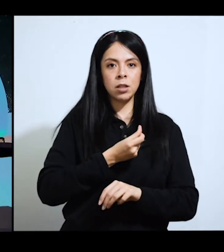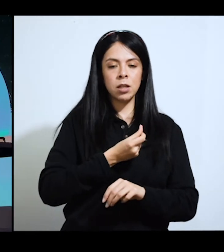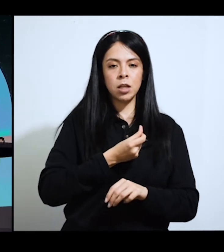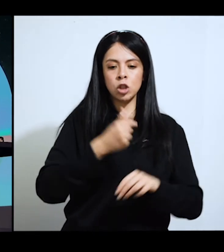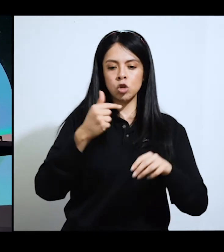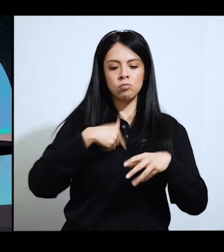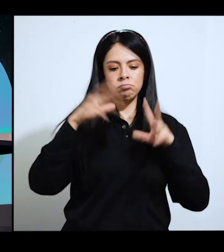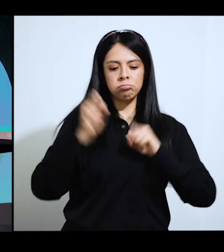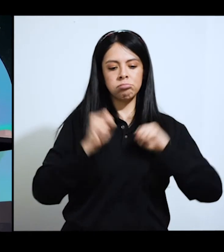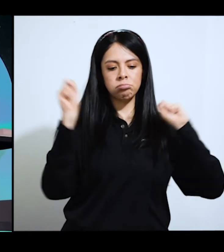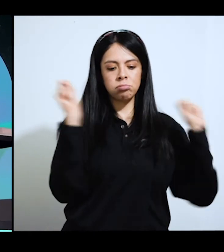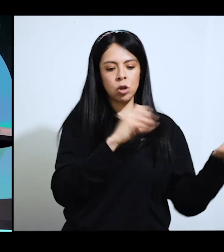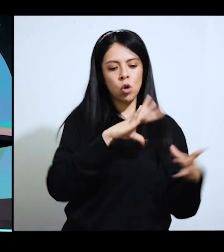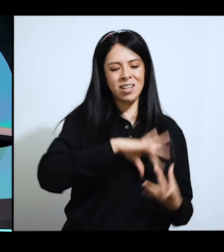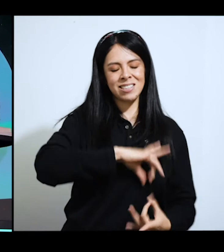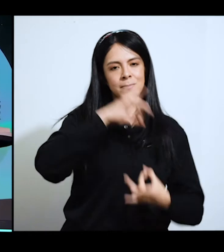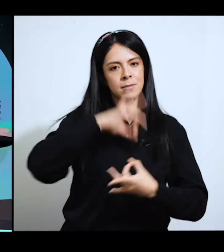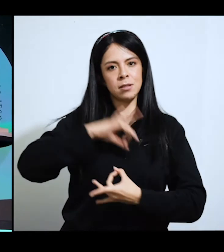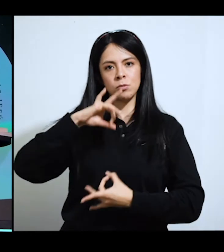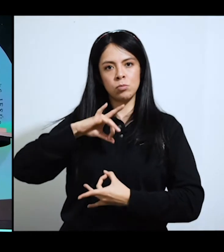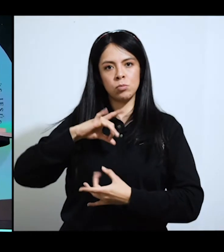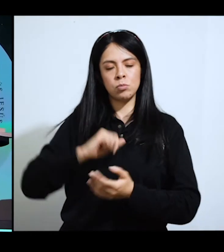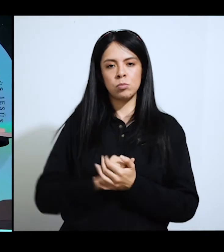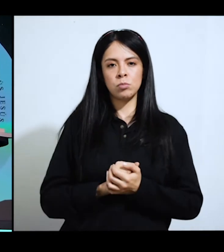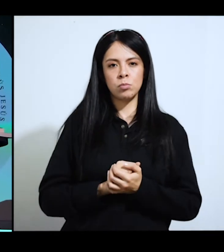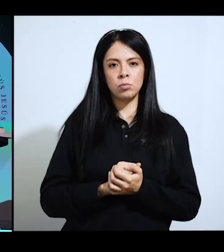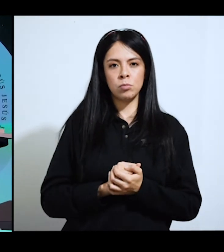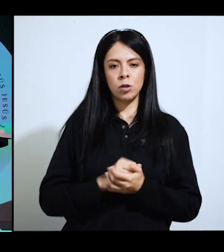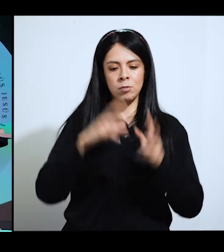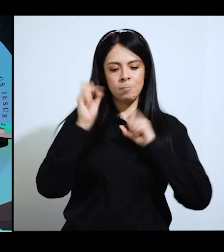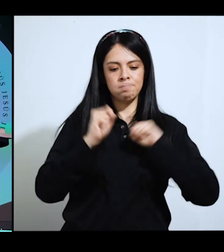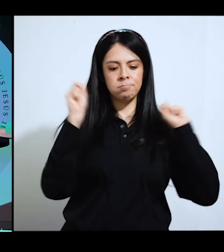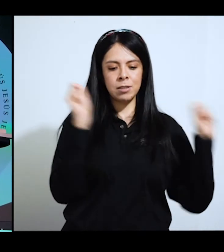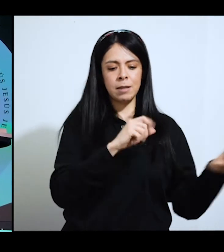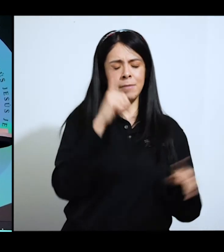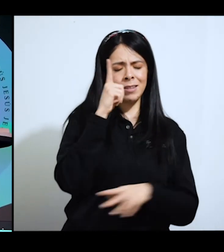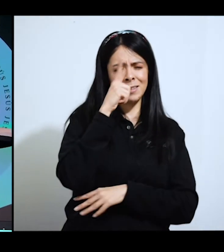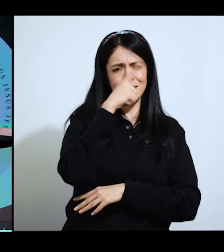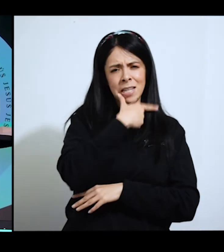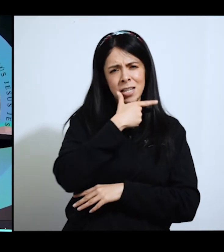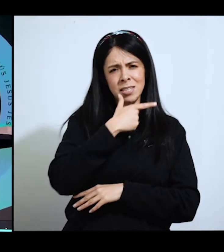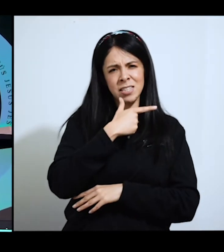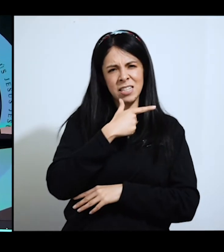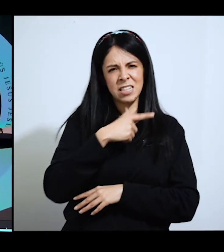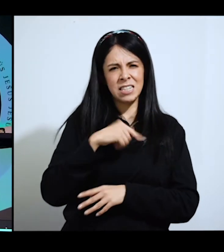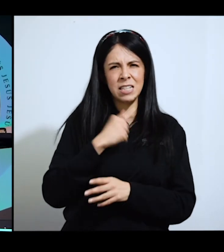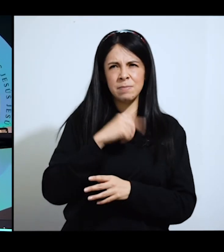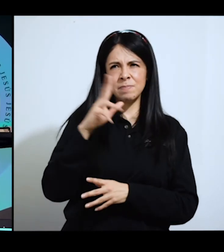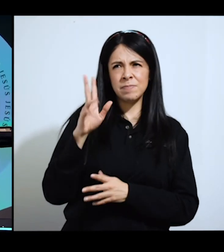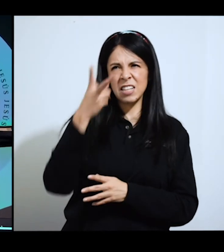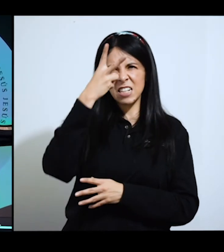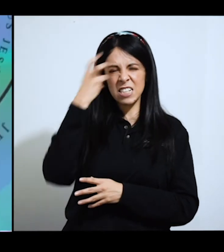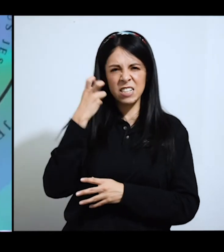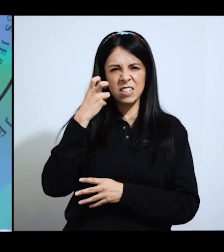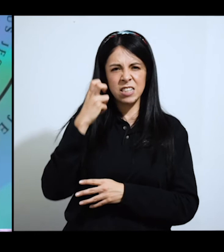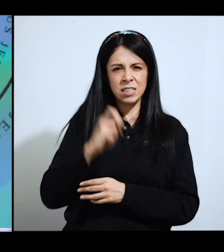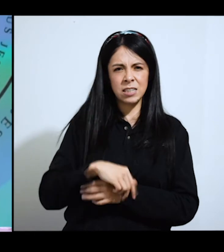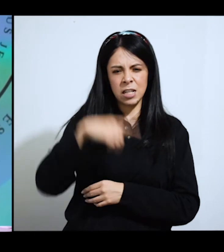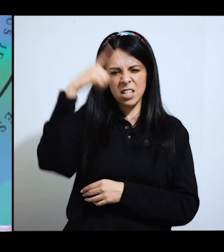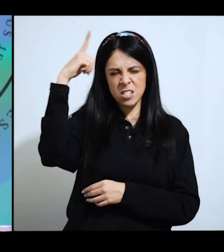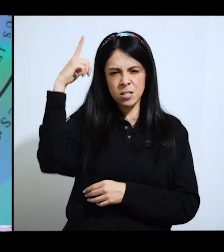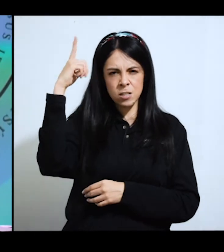espíritu de tristeza, de rabia, de enojo, de soledad,